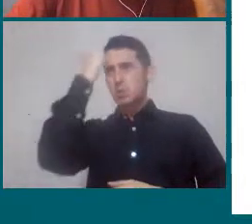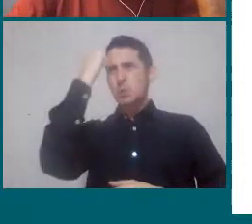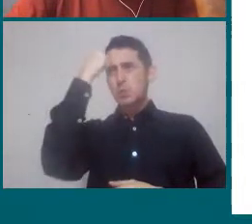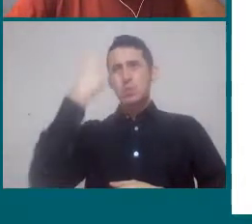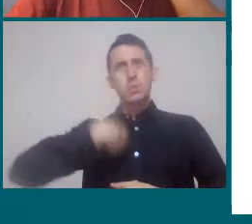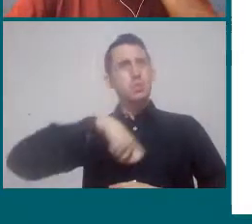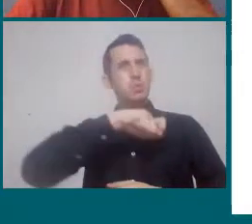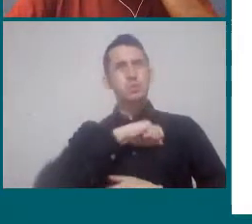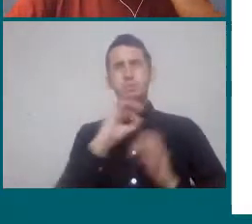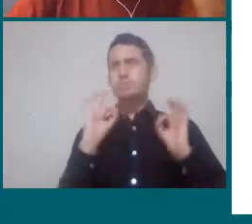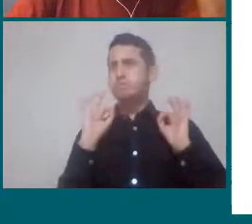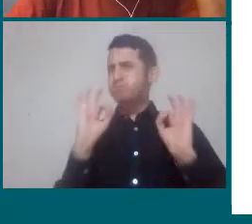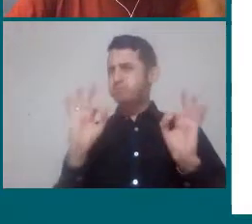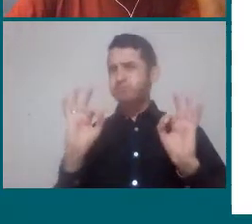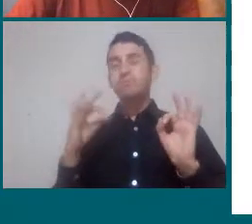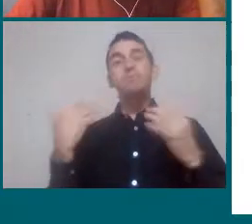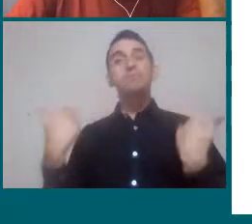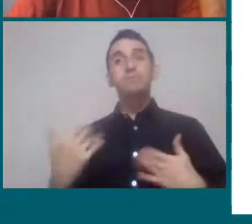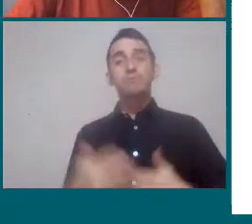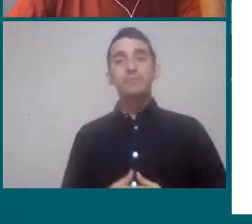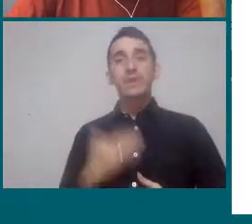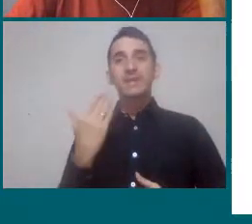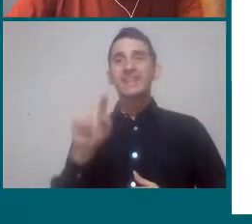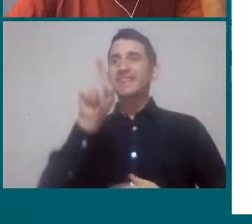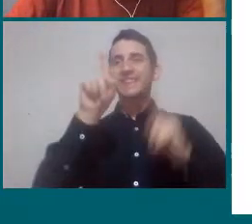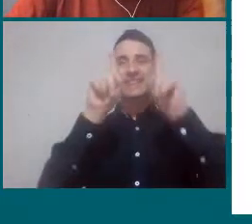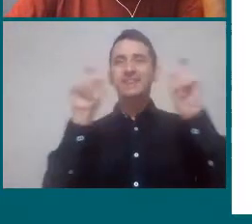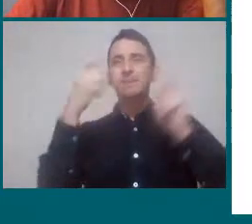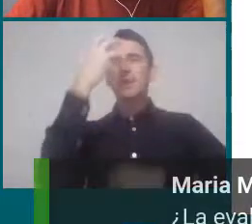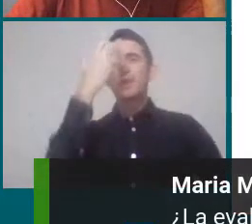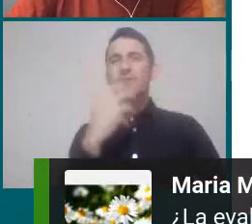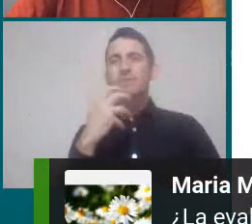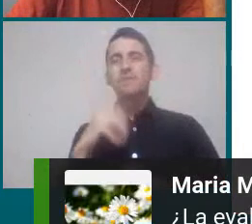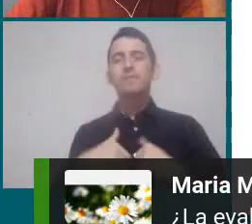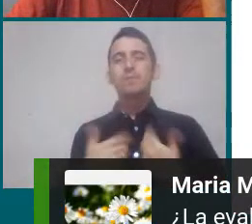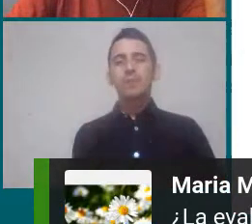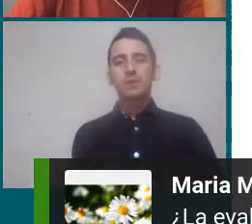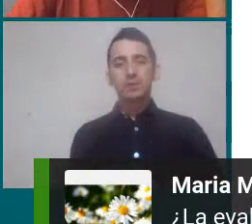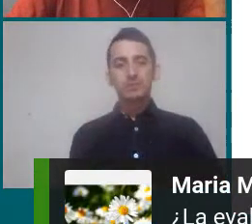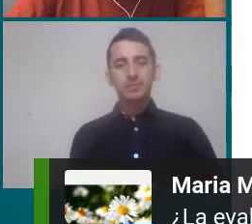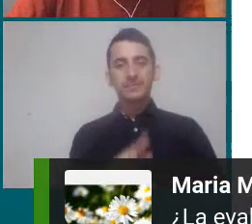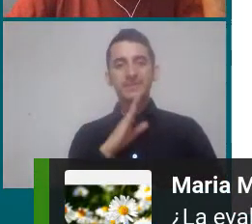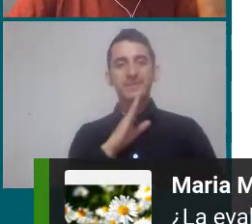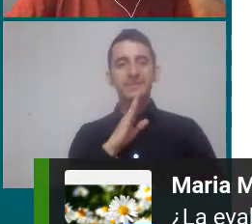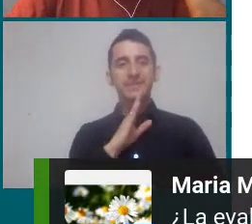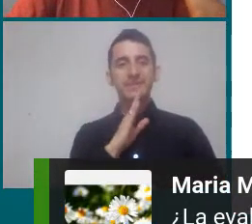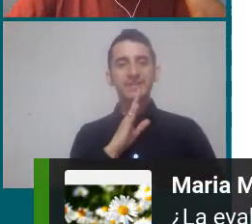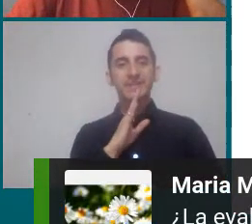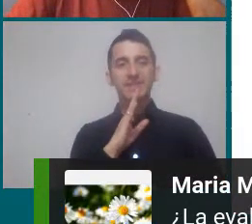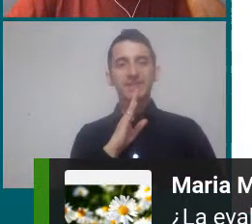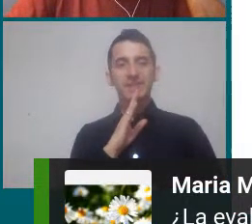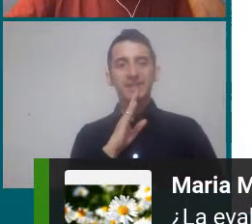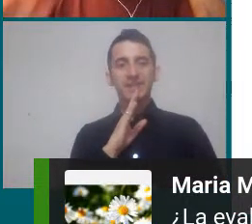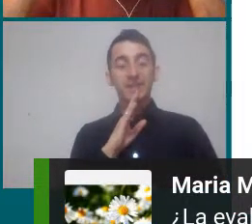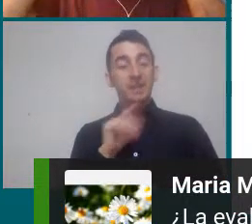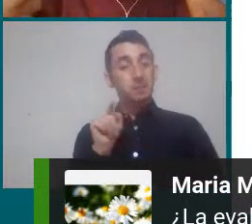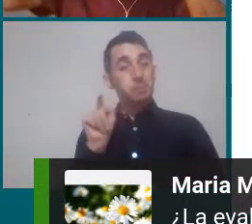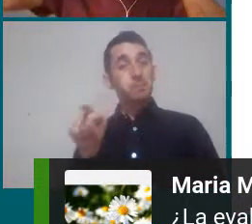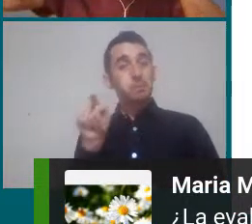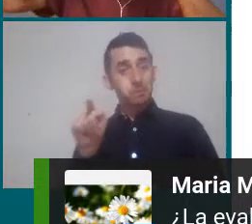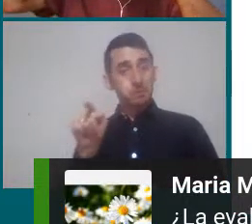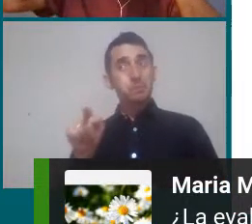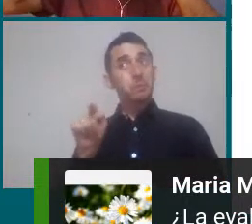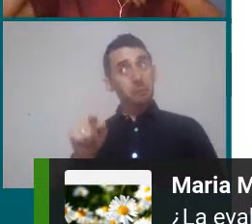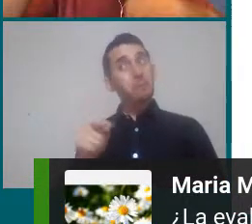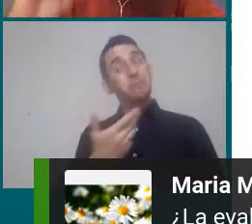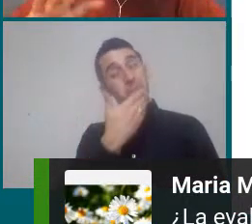españoles que habla de la evaluación cuando la fecha está en la diana, ¿no? Y es muy,